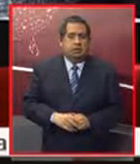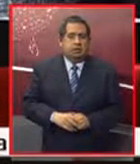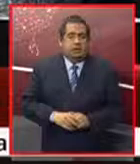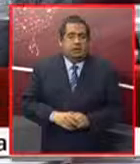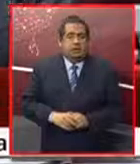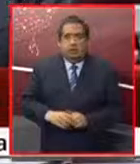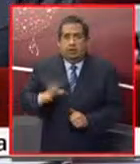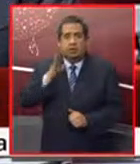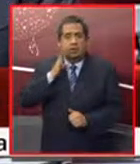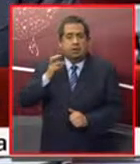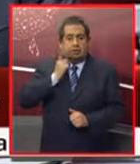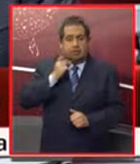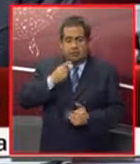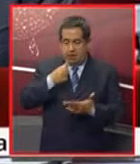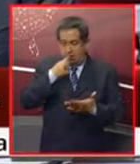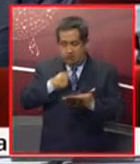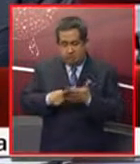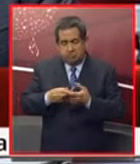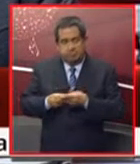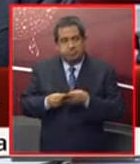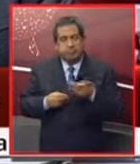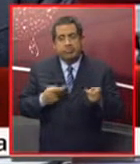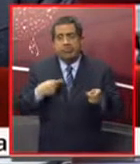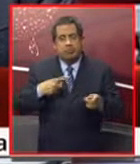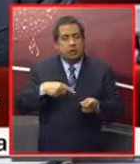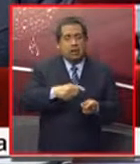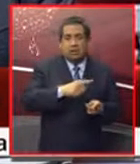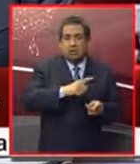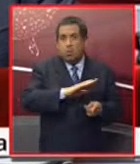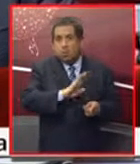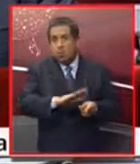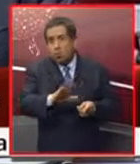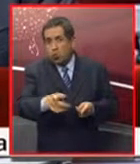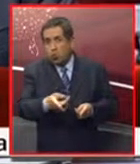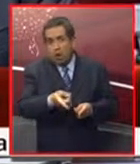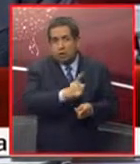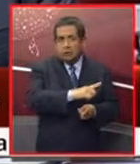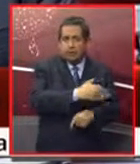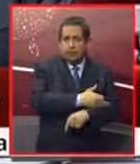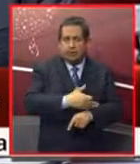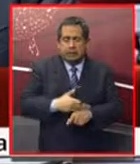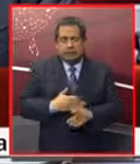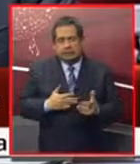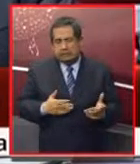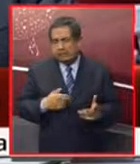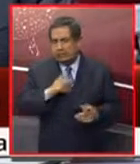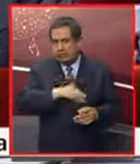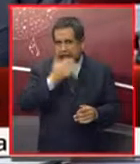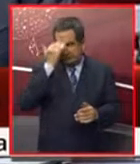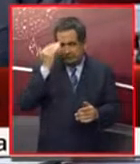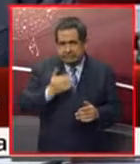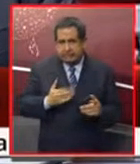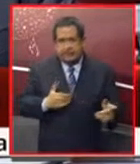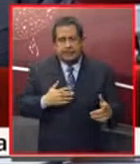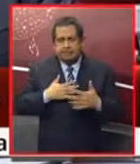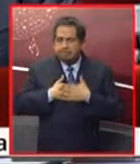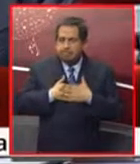de Diputados hace llegar a los deudos de quienes fallecieron en esta tragedia humana